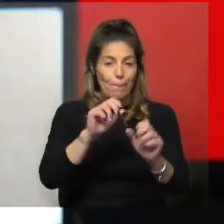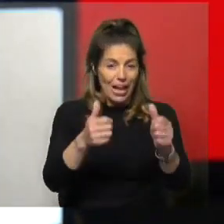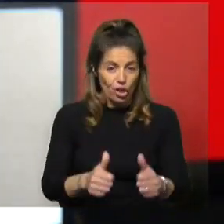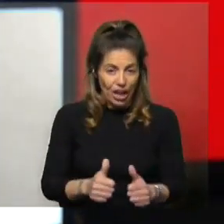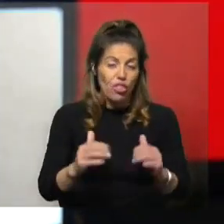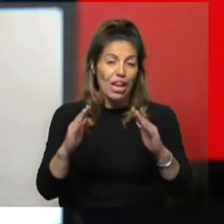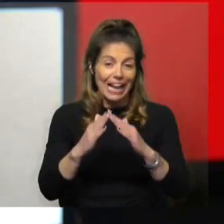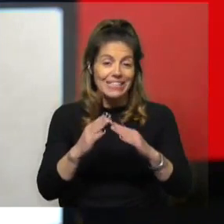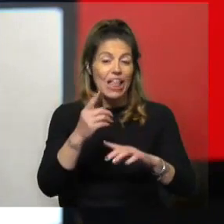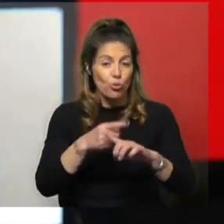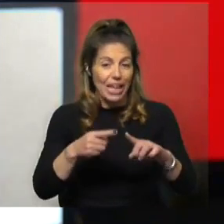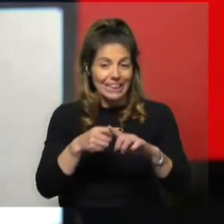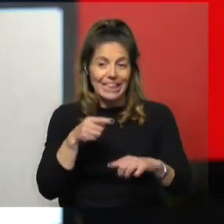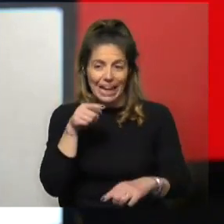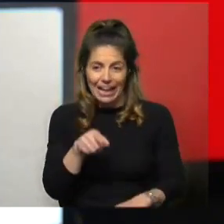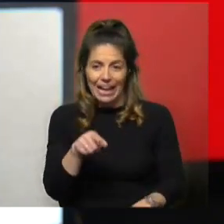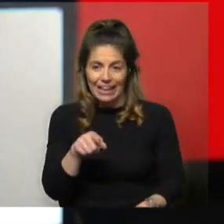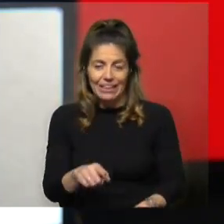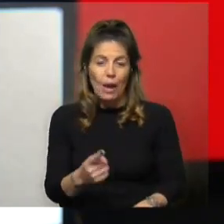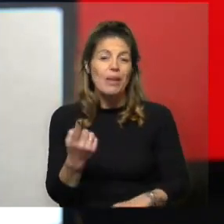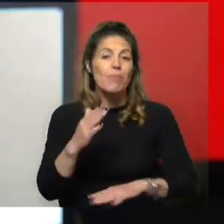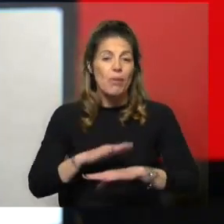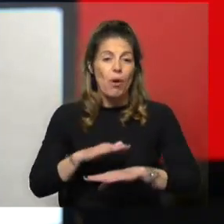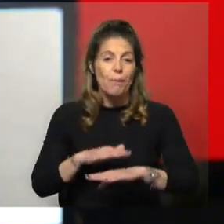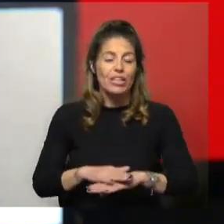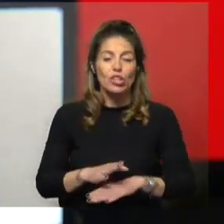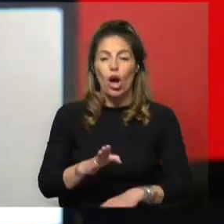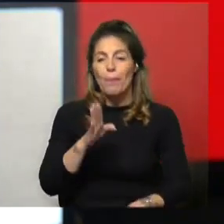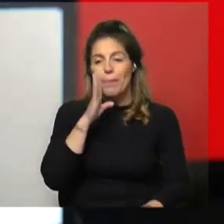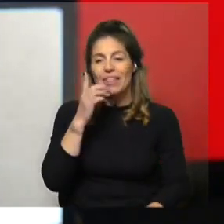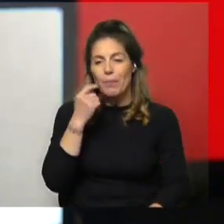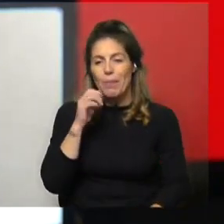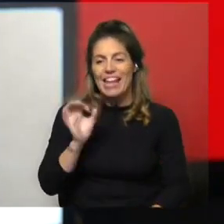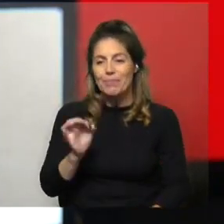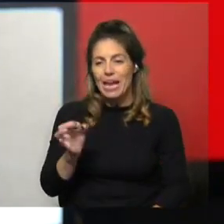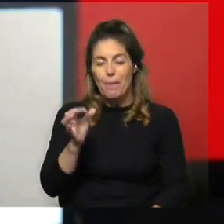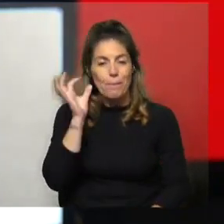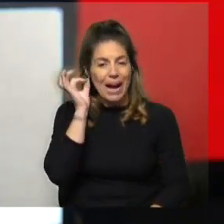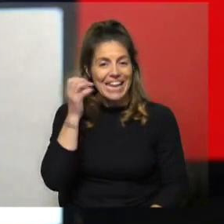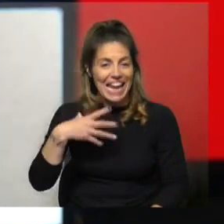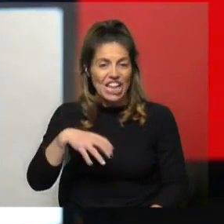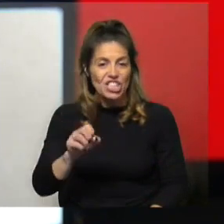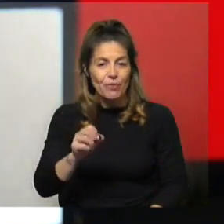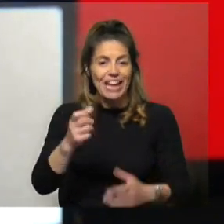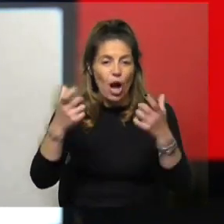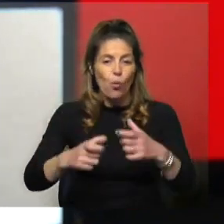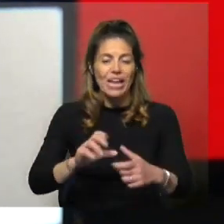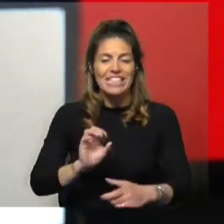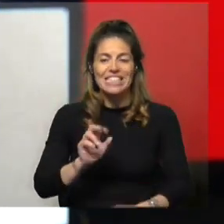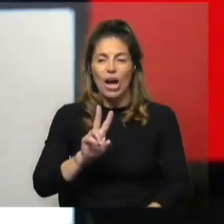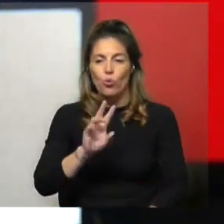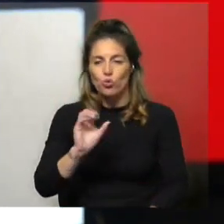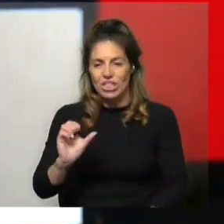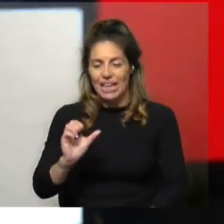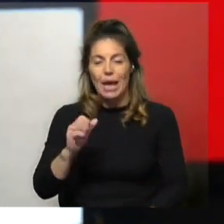Este ahí en primer lugar a mis padres y a mi hermana la llevan a Laguna del sauce eh donde mi